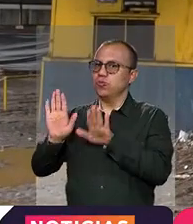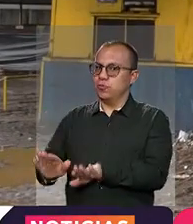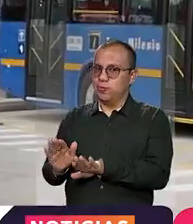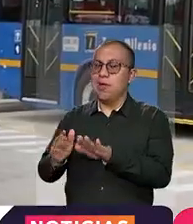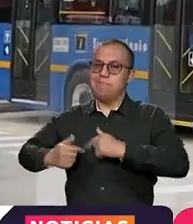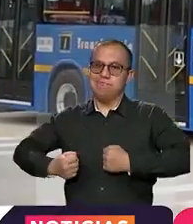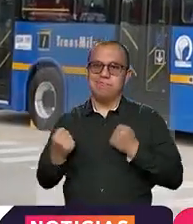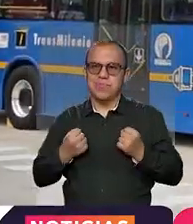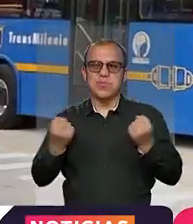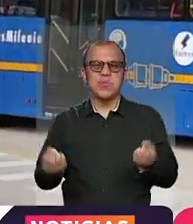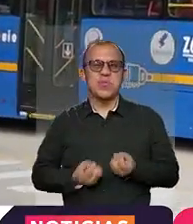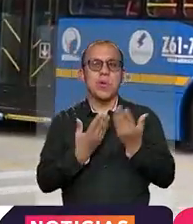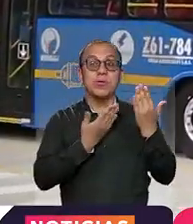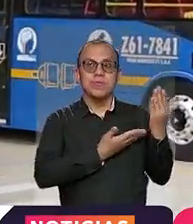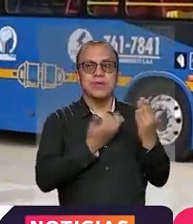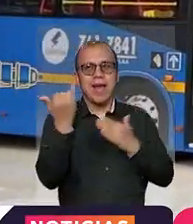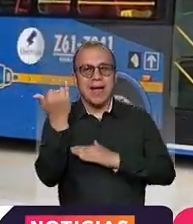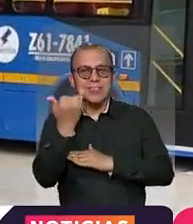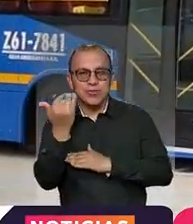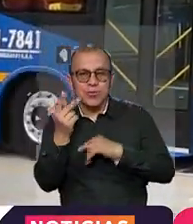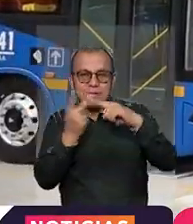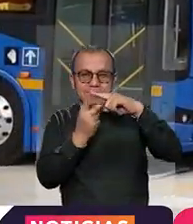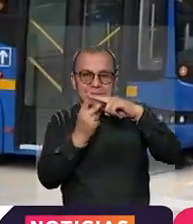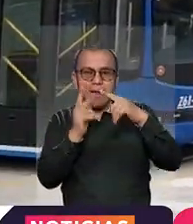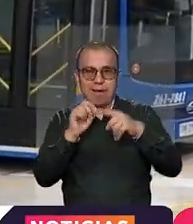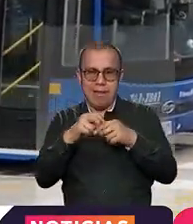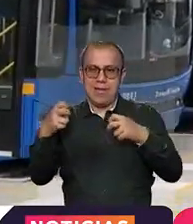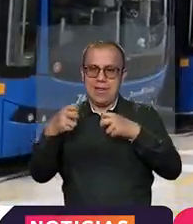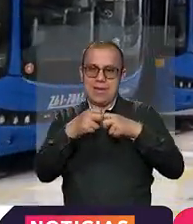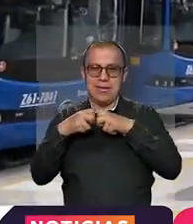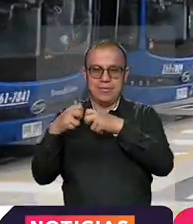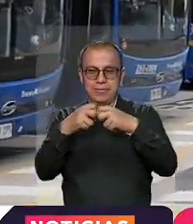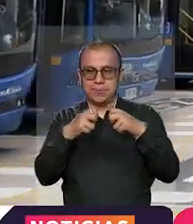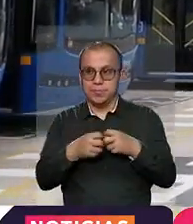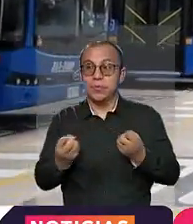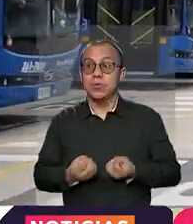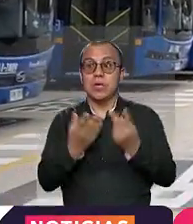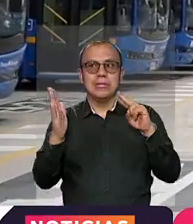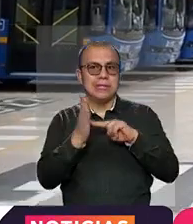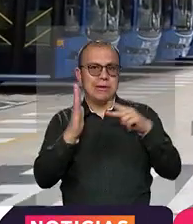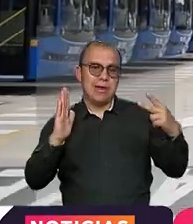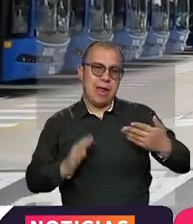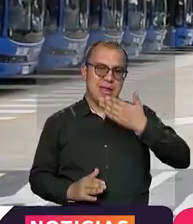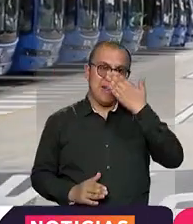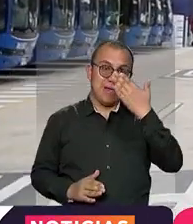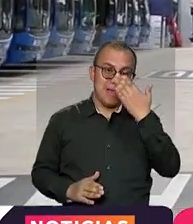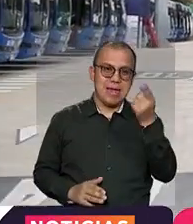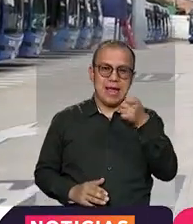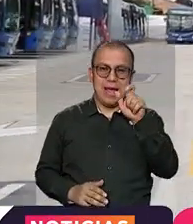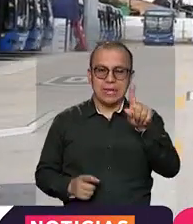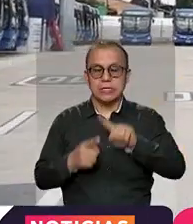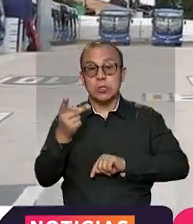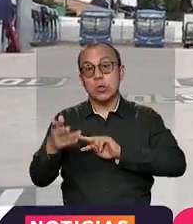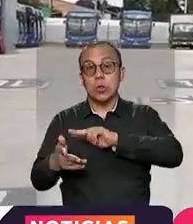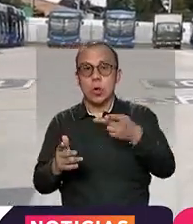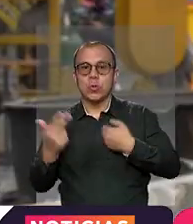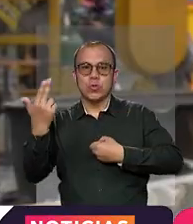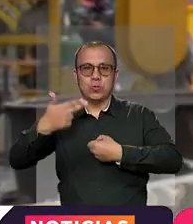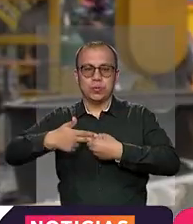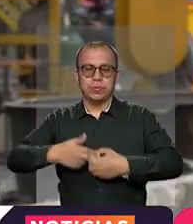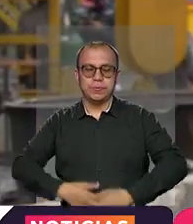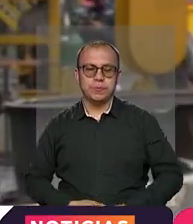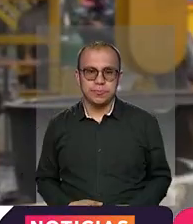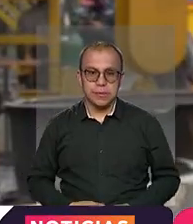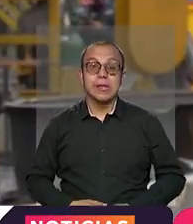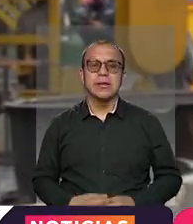por Bogotá se movilizan 350 buses eléctricos, 731 con tecnología de gas y 71 con tecnología diésel. Tenemos